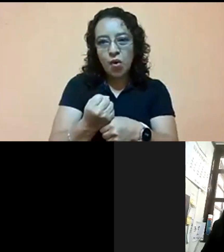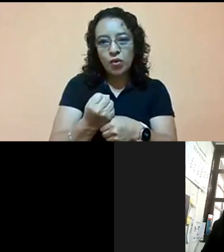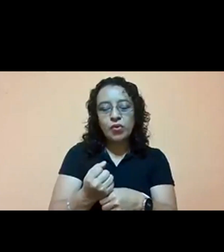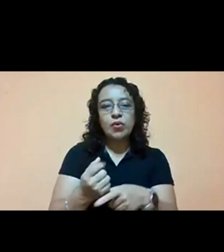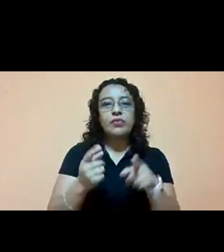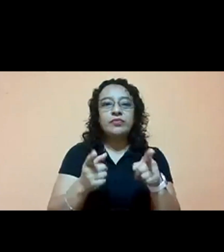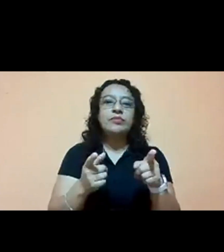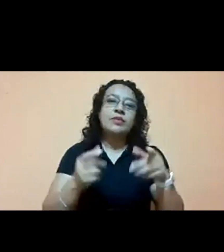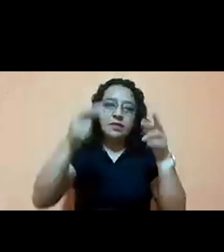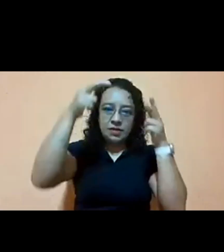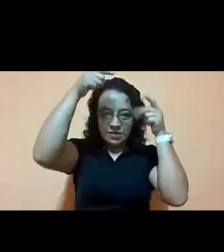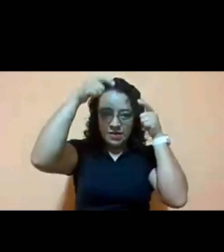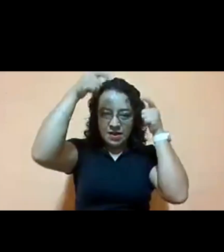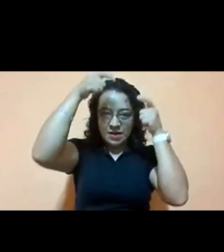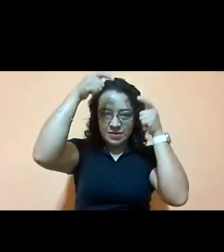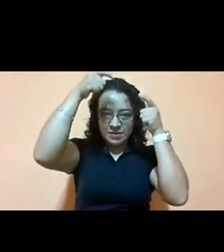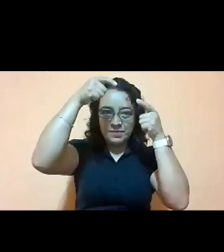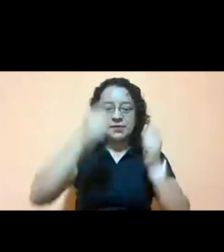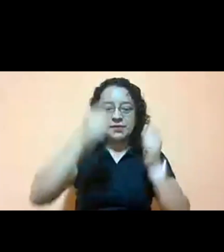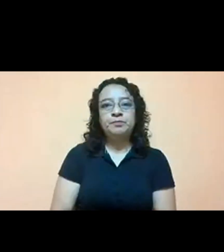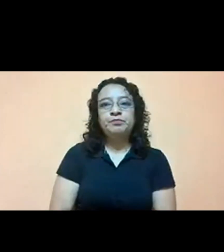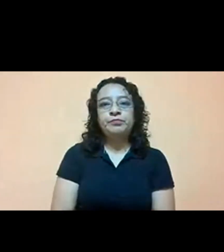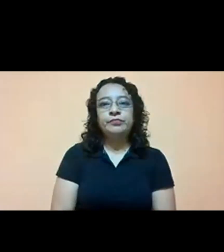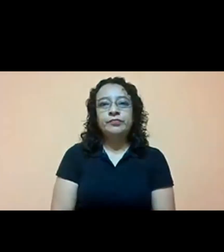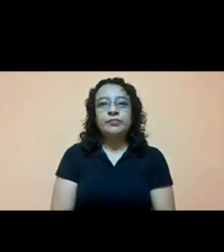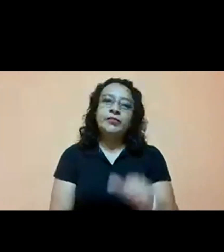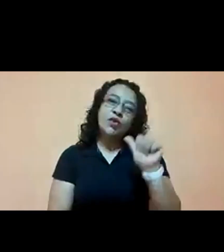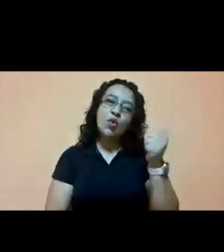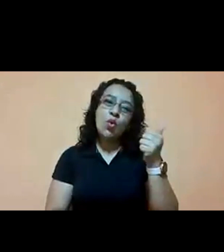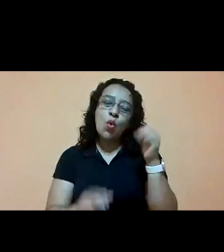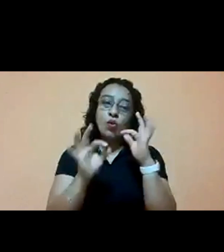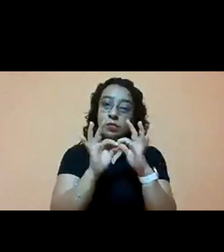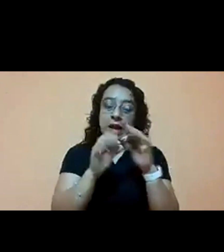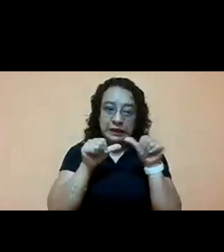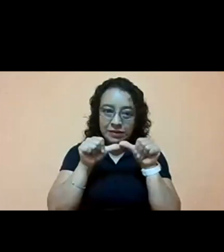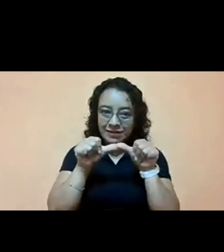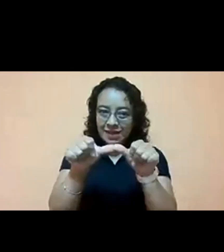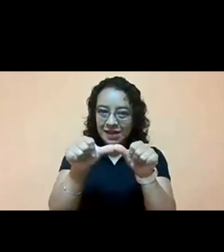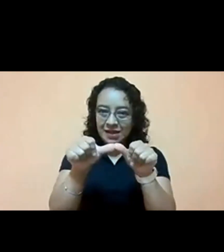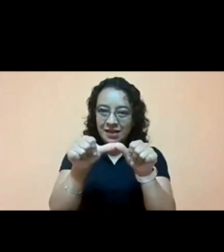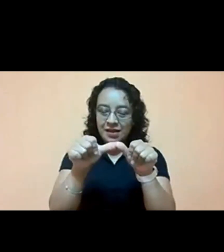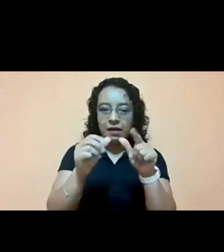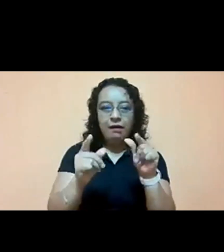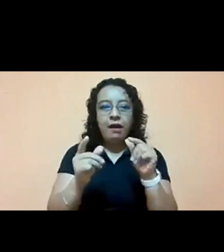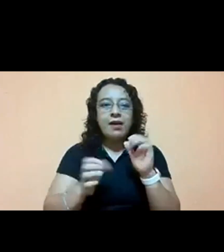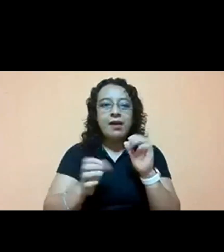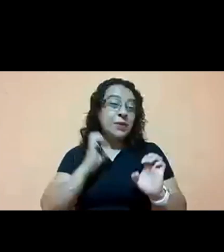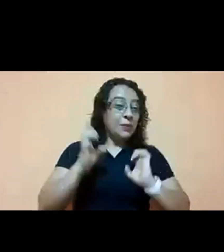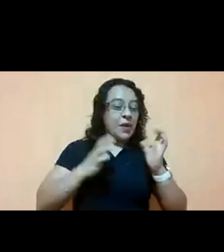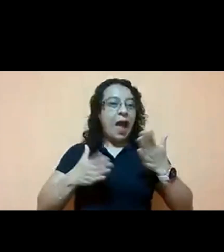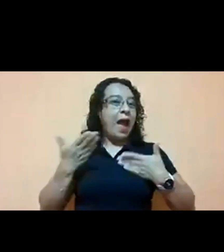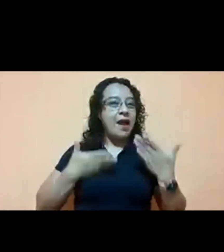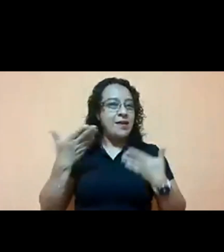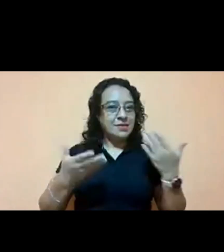Sordos. Muy bien, vamos a continuar entonces. Para poder agarrar un poquito más de ánimo a